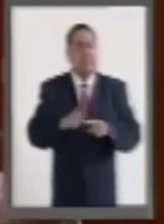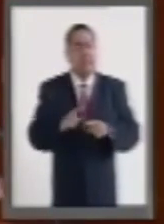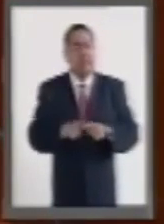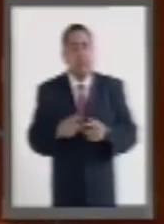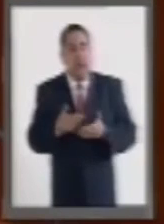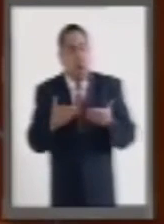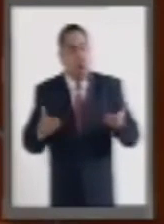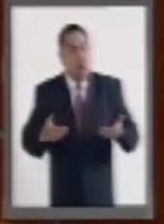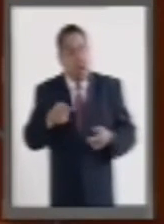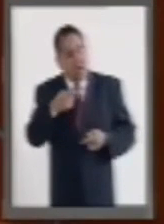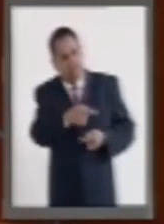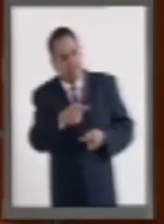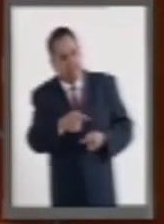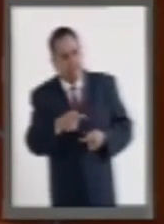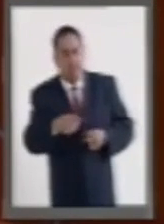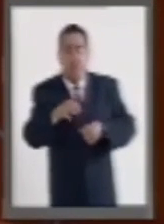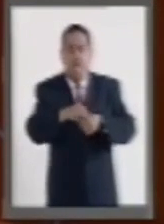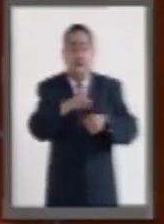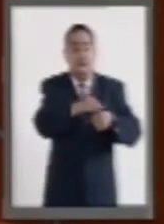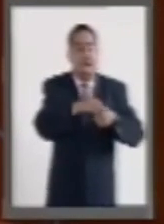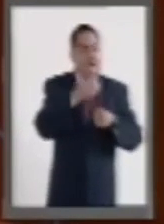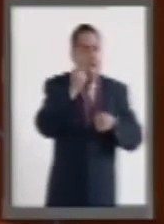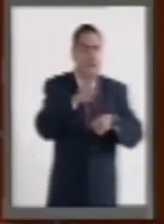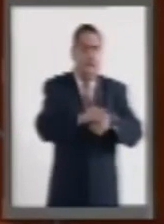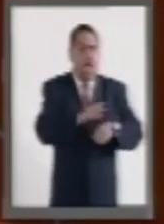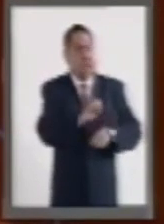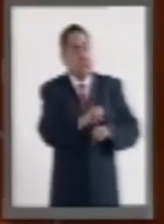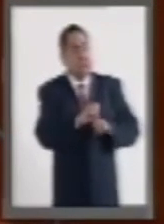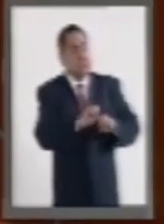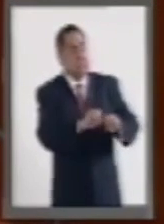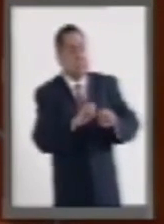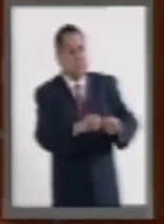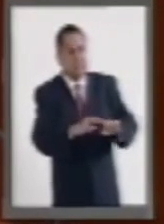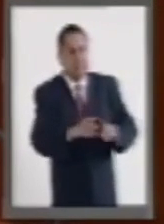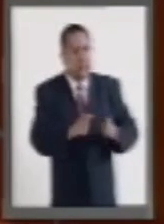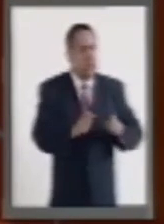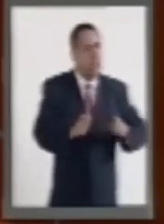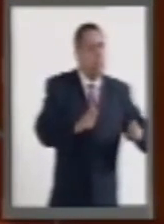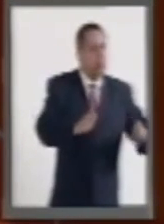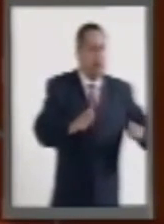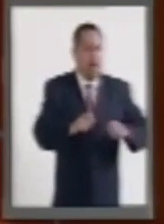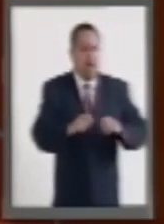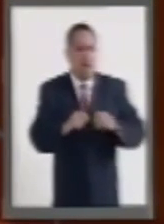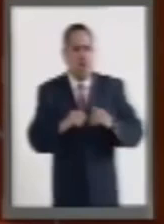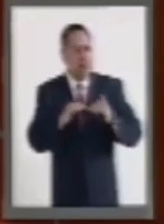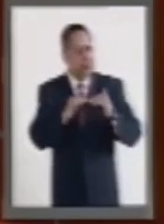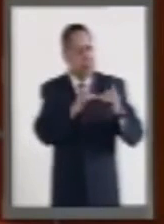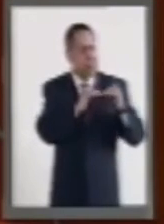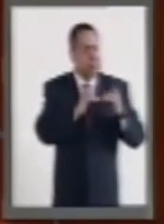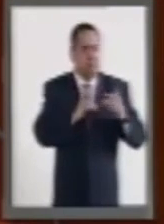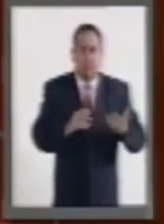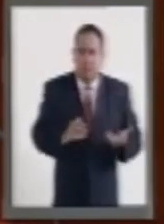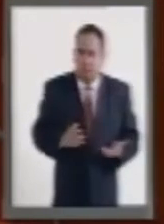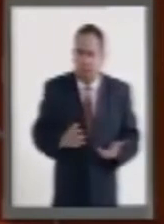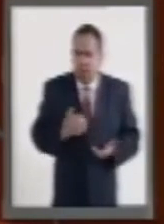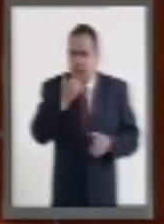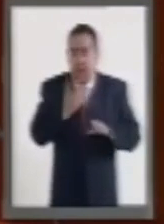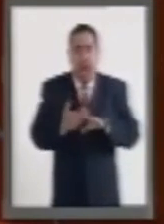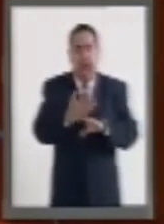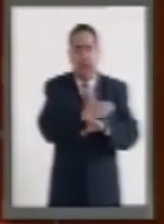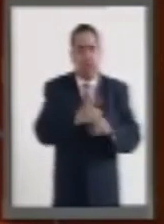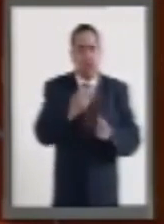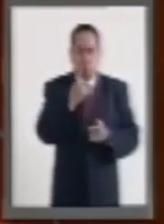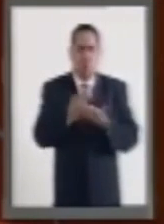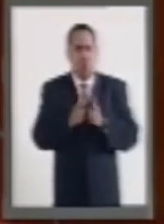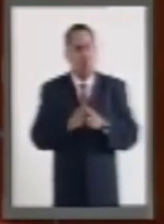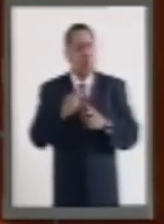se legitiman en las elecciones y la división de poderes para imponerse. Antes era solo un